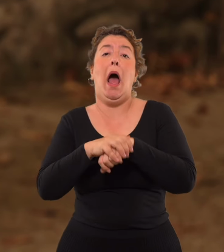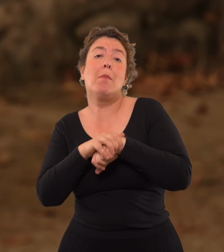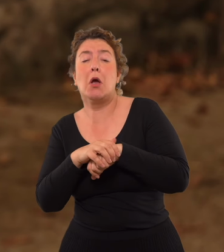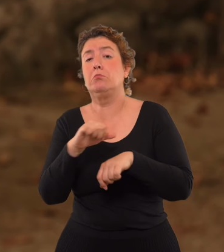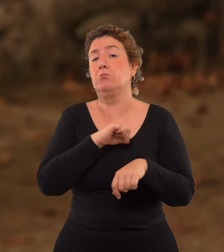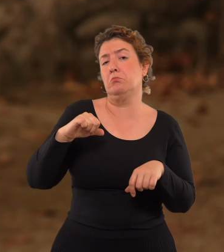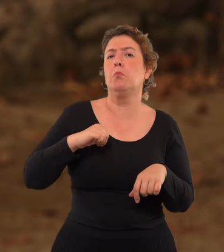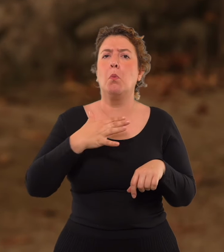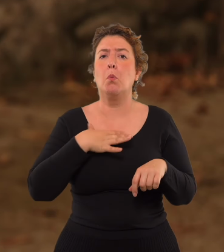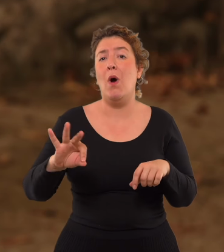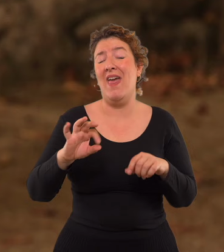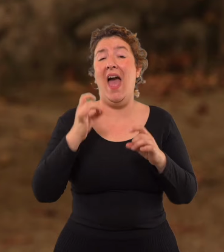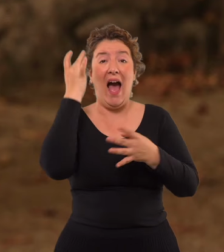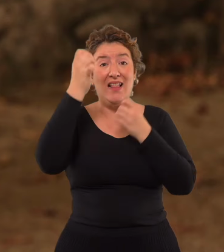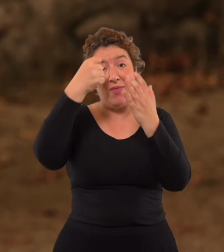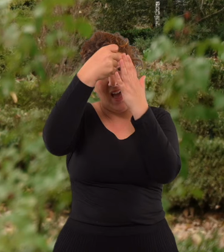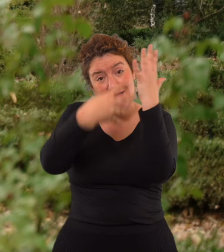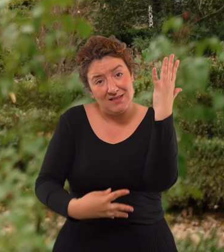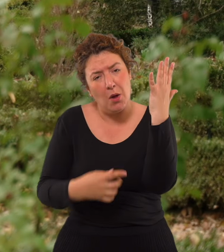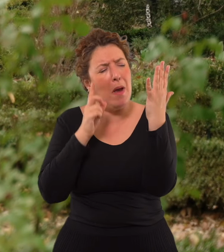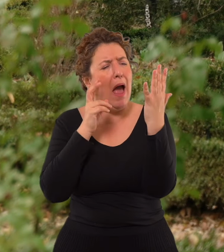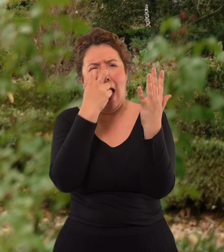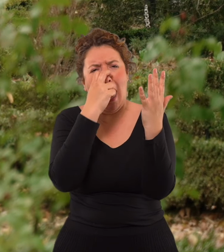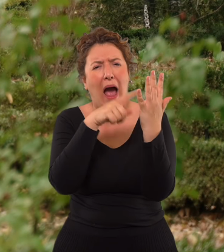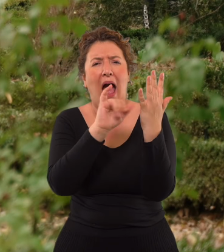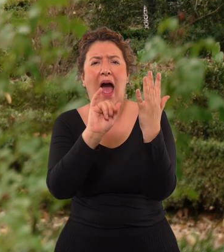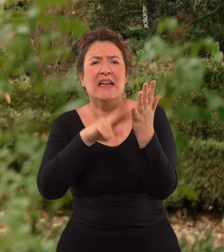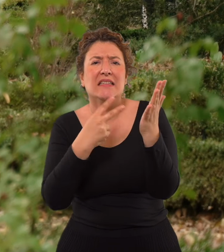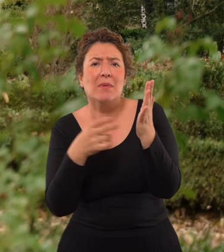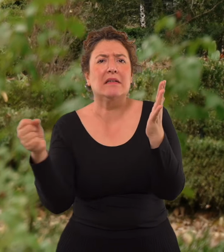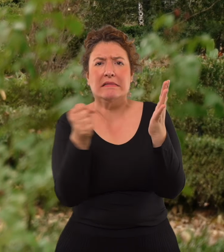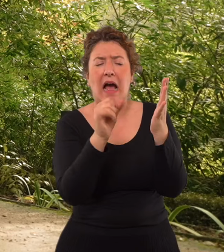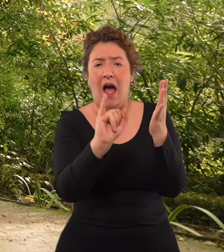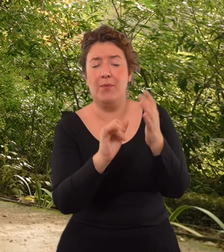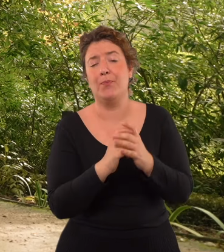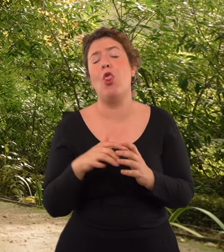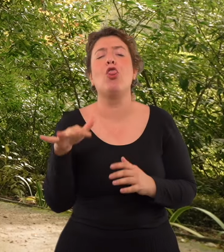amigos, consulta las actividades que disponen de este servicio en nuestra página web